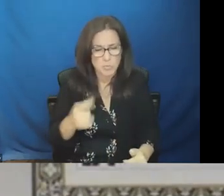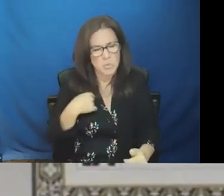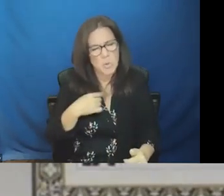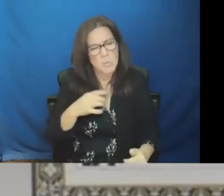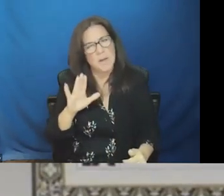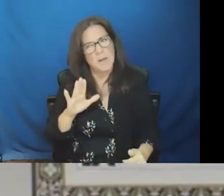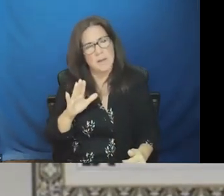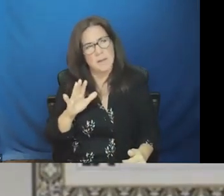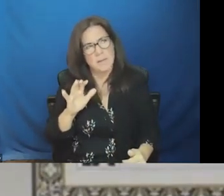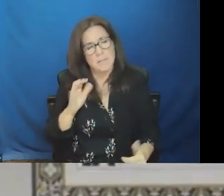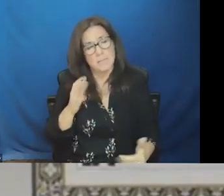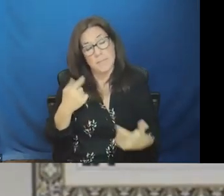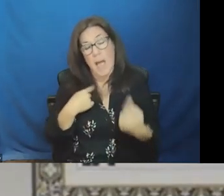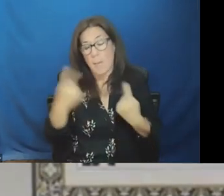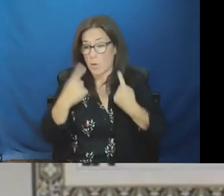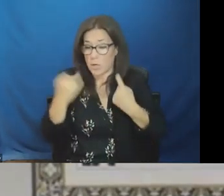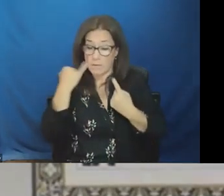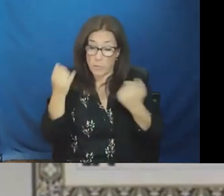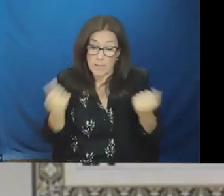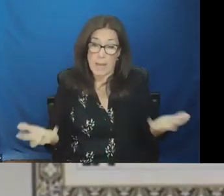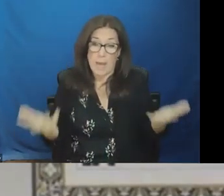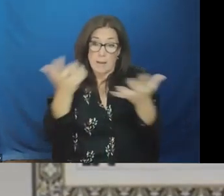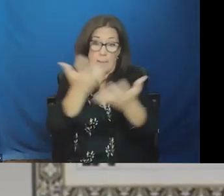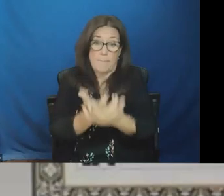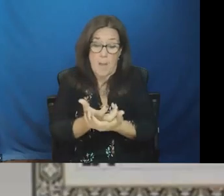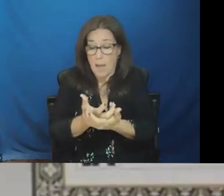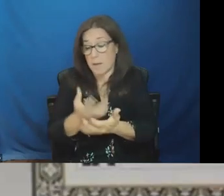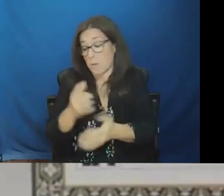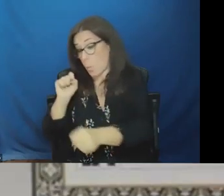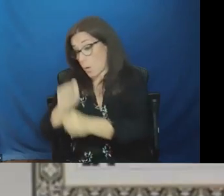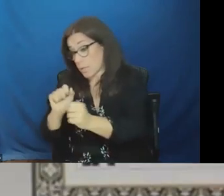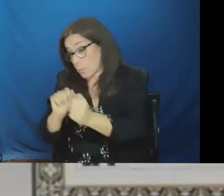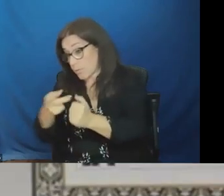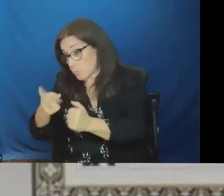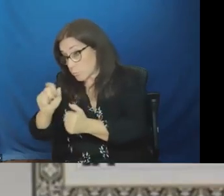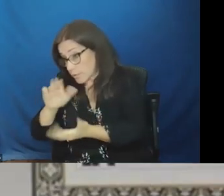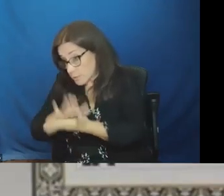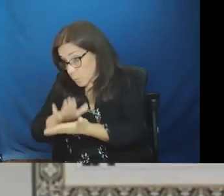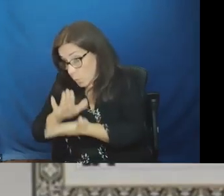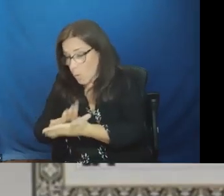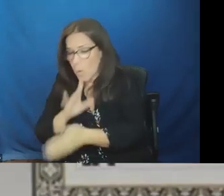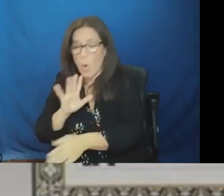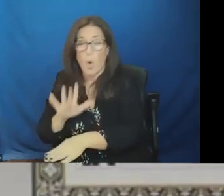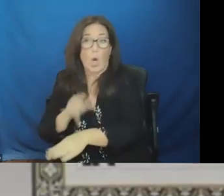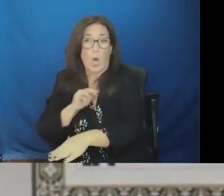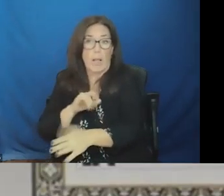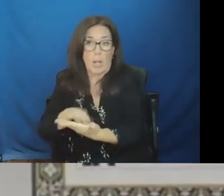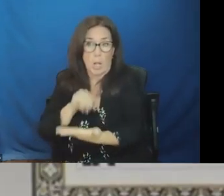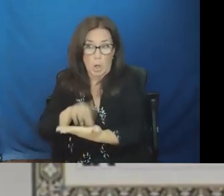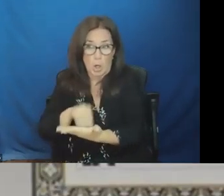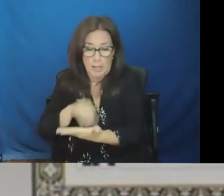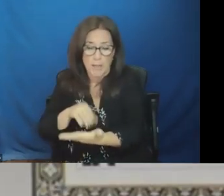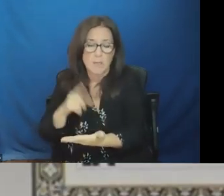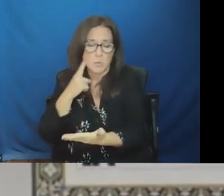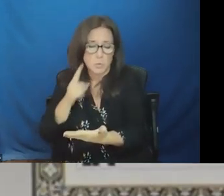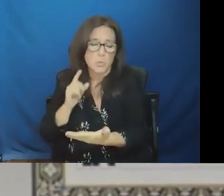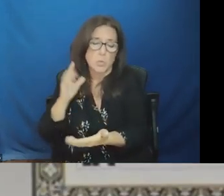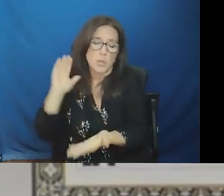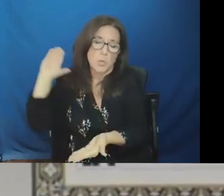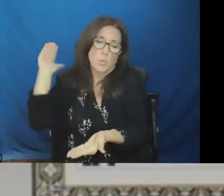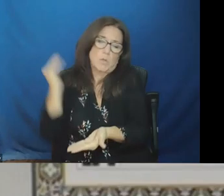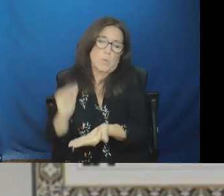prevenidas en lugar de tratar de hacer intervención después entonces nuestro plan me pregunto si podemos trabajar con